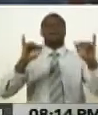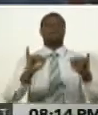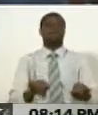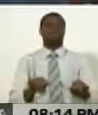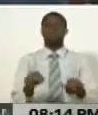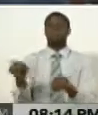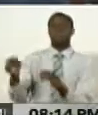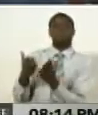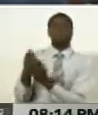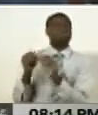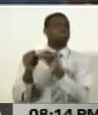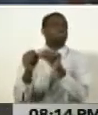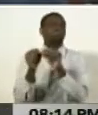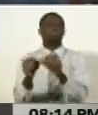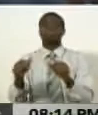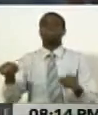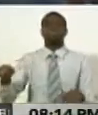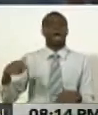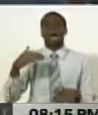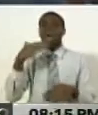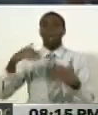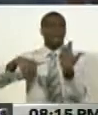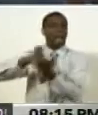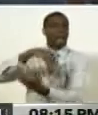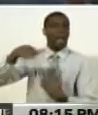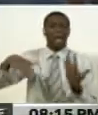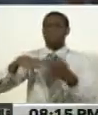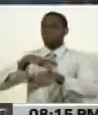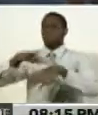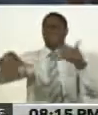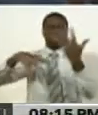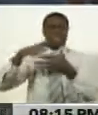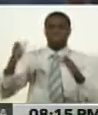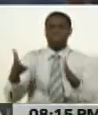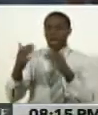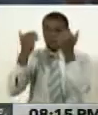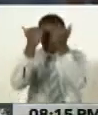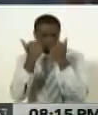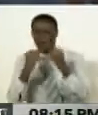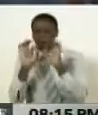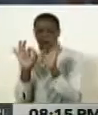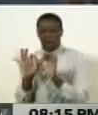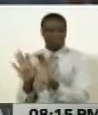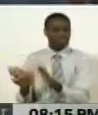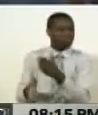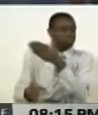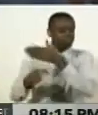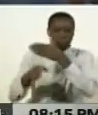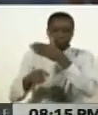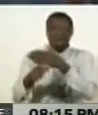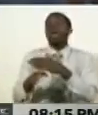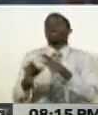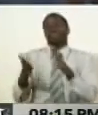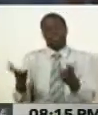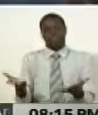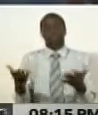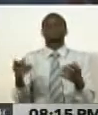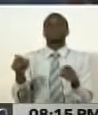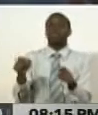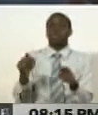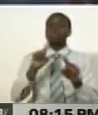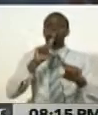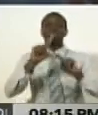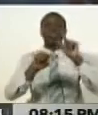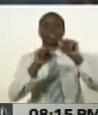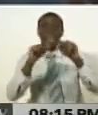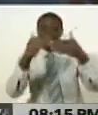siguen empeñados en su agenda violenta, en su agenda terrorista, y prueba de ello, pues, las cuentas Twitter de